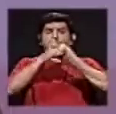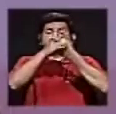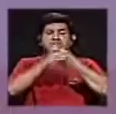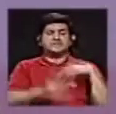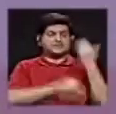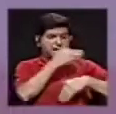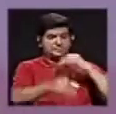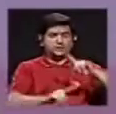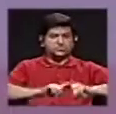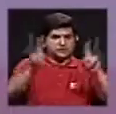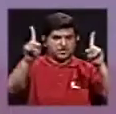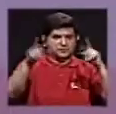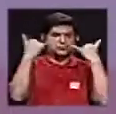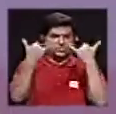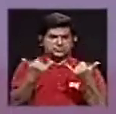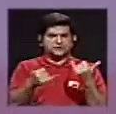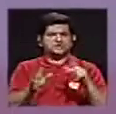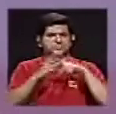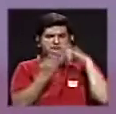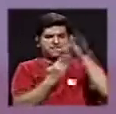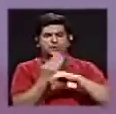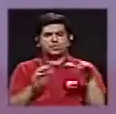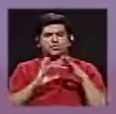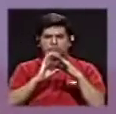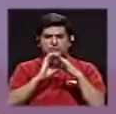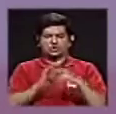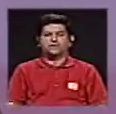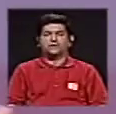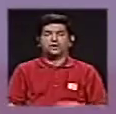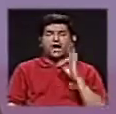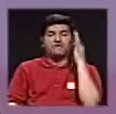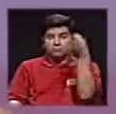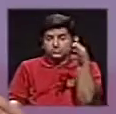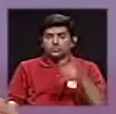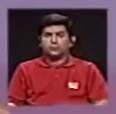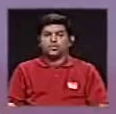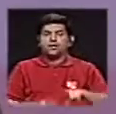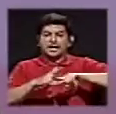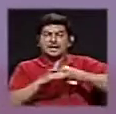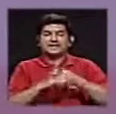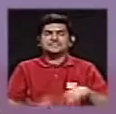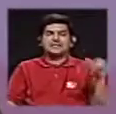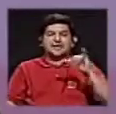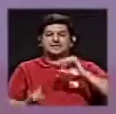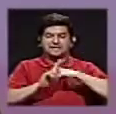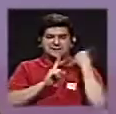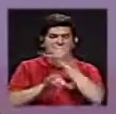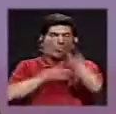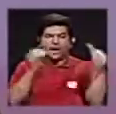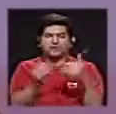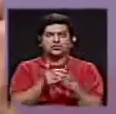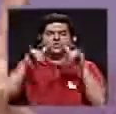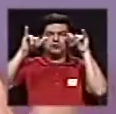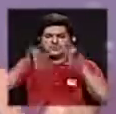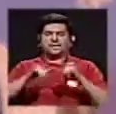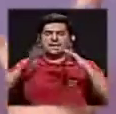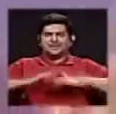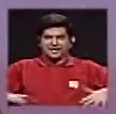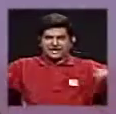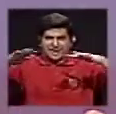proceso para precisamente generar un proyecto en común como es una coalición tenemos que partir todos de un piso común y mantenernos tal vez en un